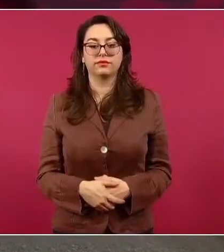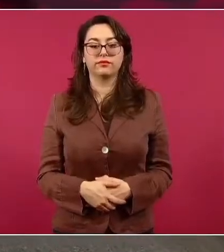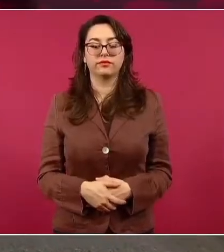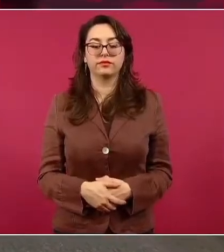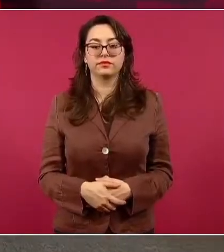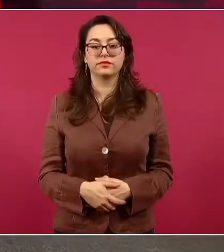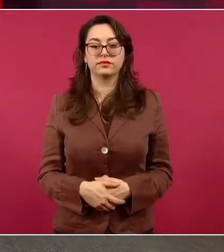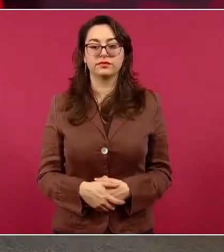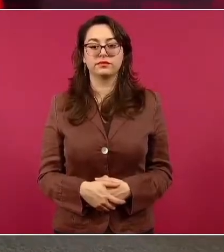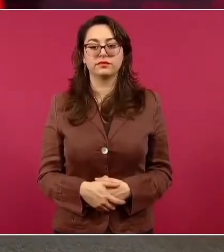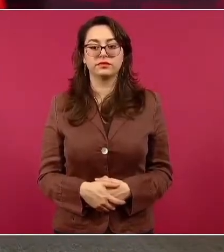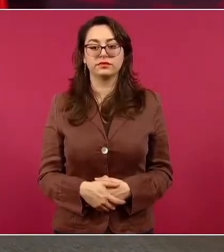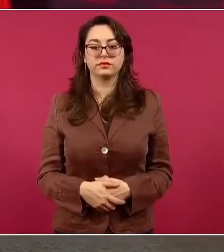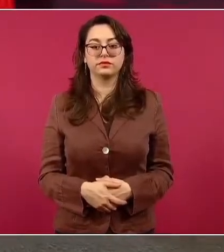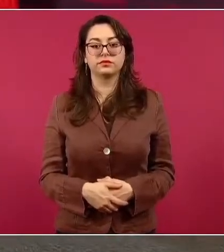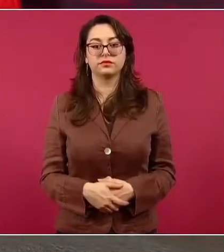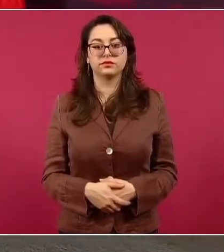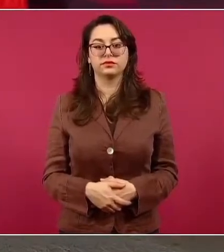Parque